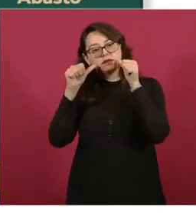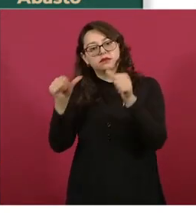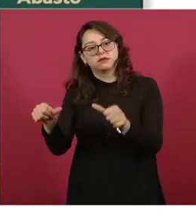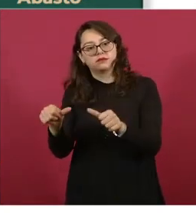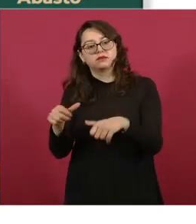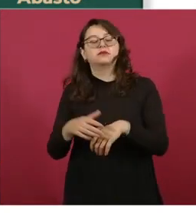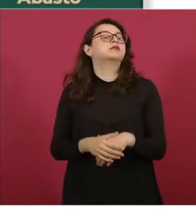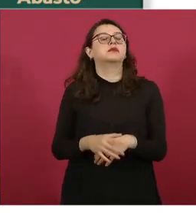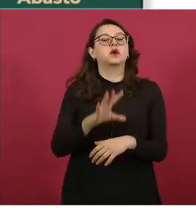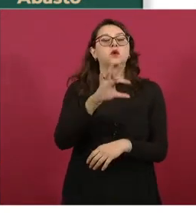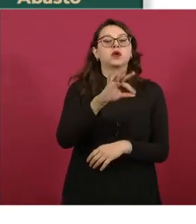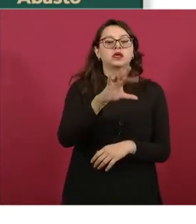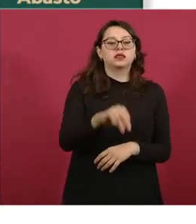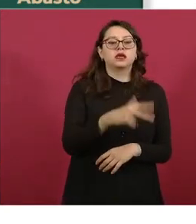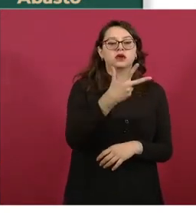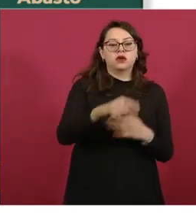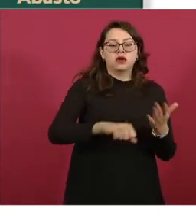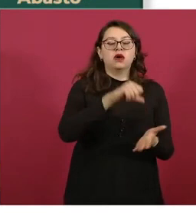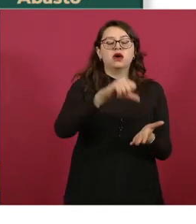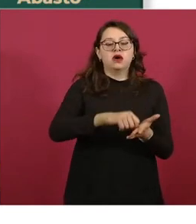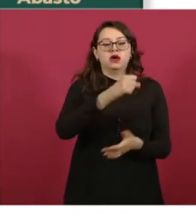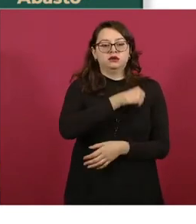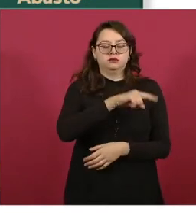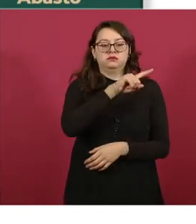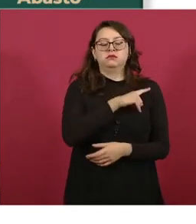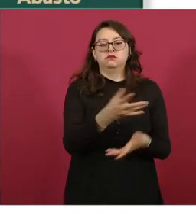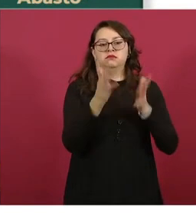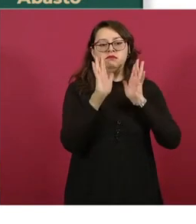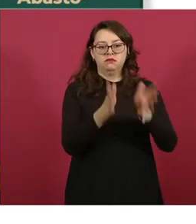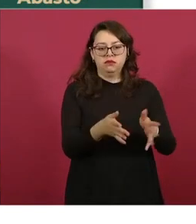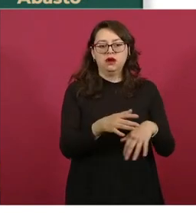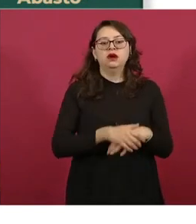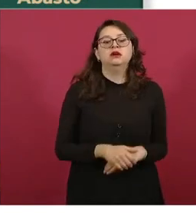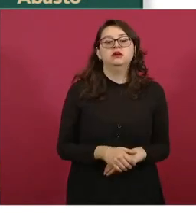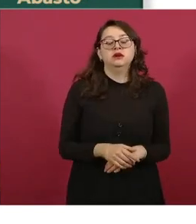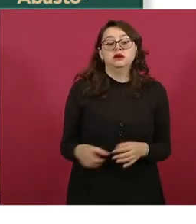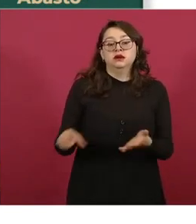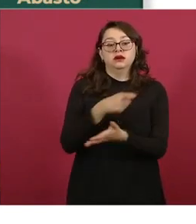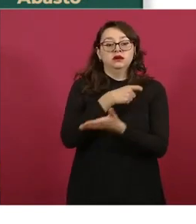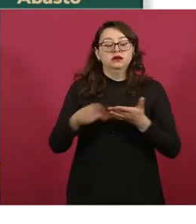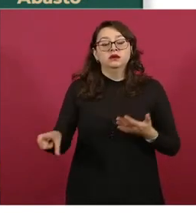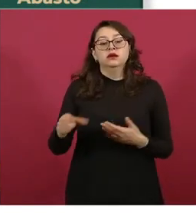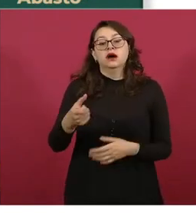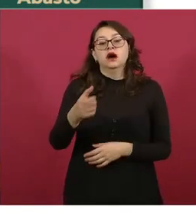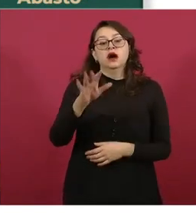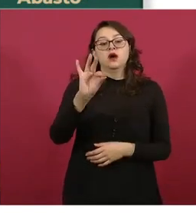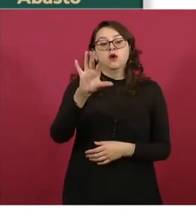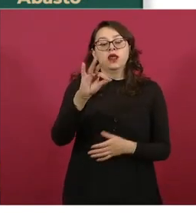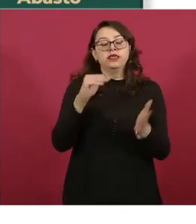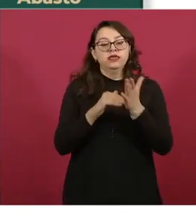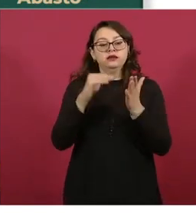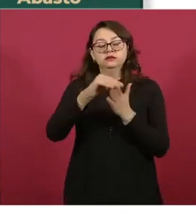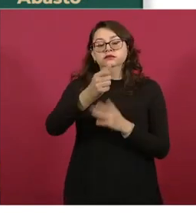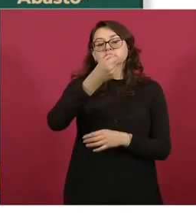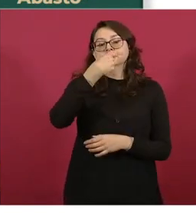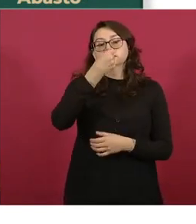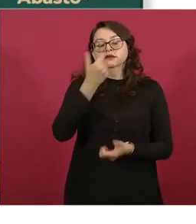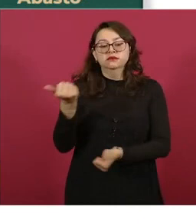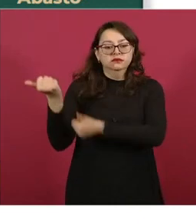de salud. Tiene 587 claves autorizadas y se han adquirido 40 millones de piezas, una inversión